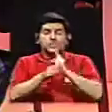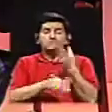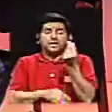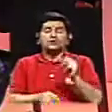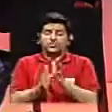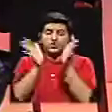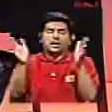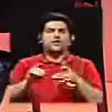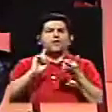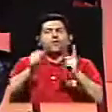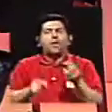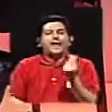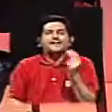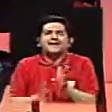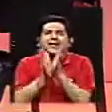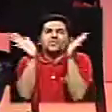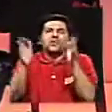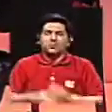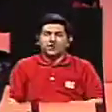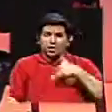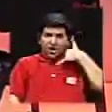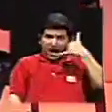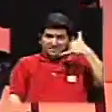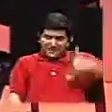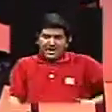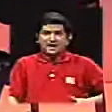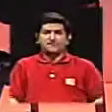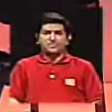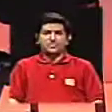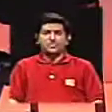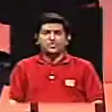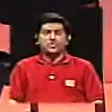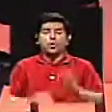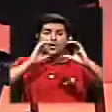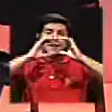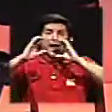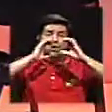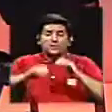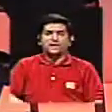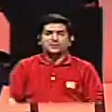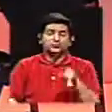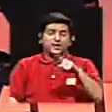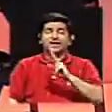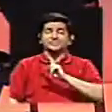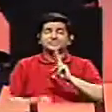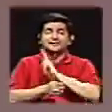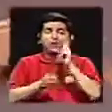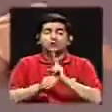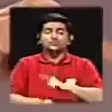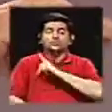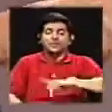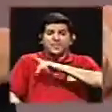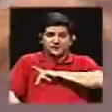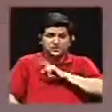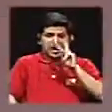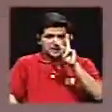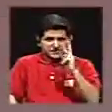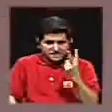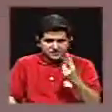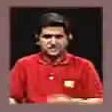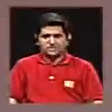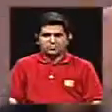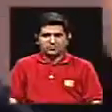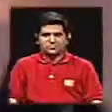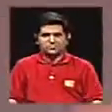tiene que... ¿Cuáles fondos públicos? El teléfono celular. Eso se denuncia particularmente. ¿Cómo? Se juzga particularmente y se